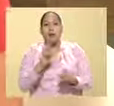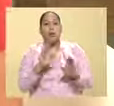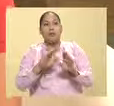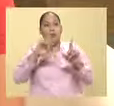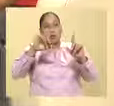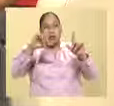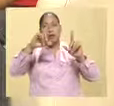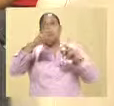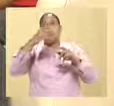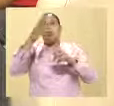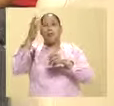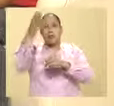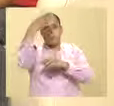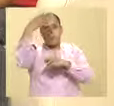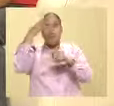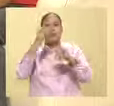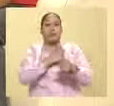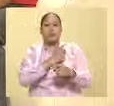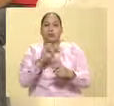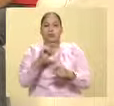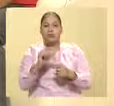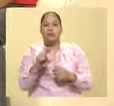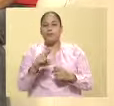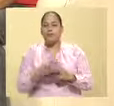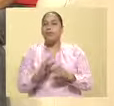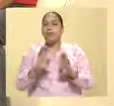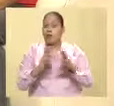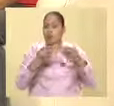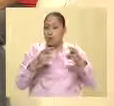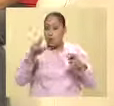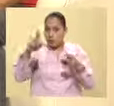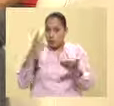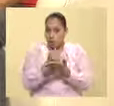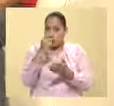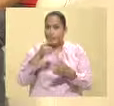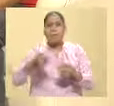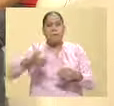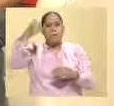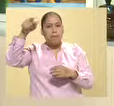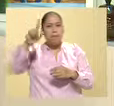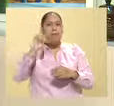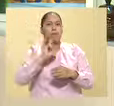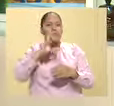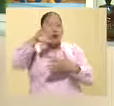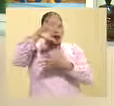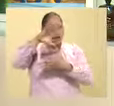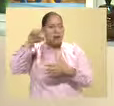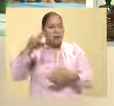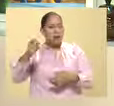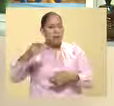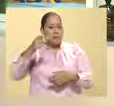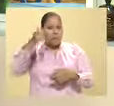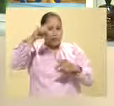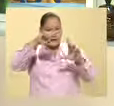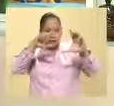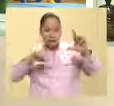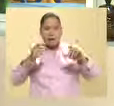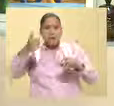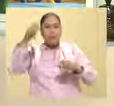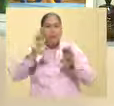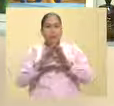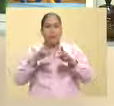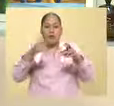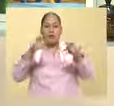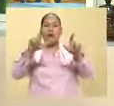solitario digo el récord que tú sostienes como la primera latinoamericana en cruzar el charco